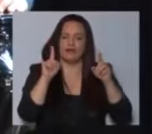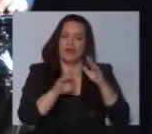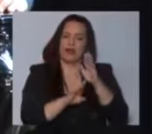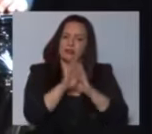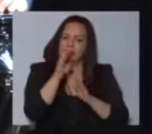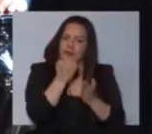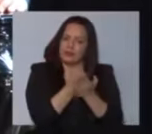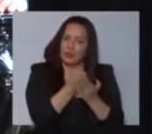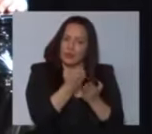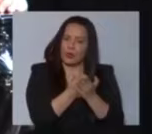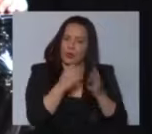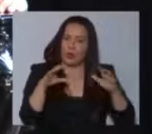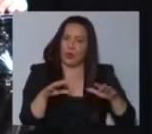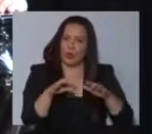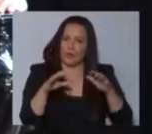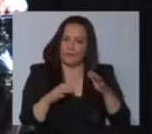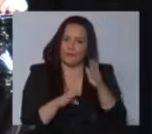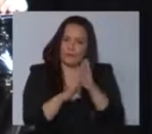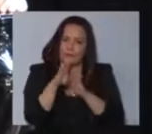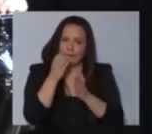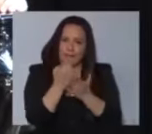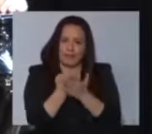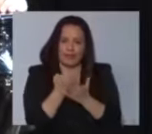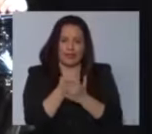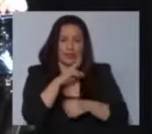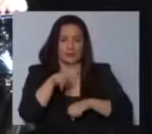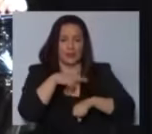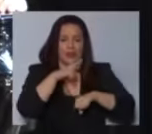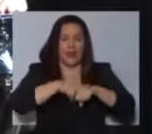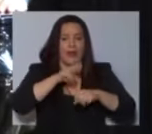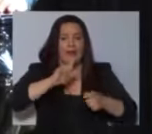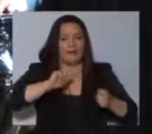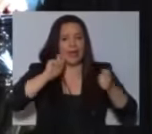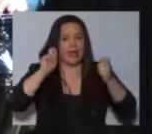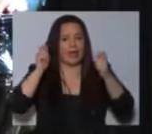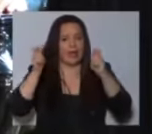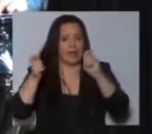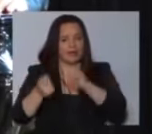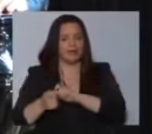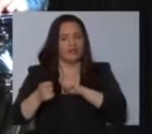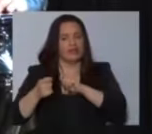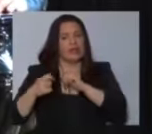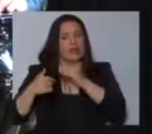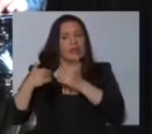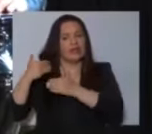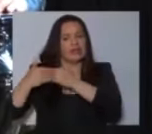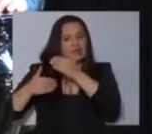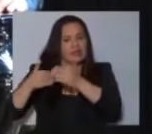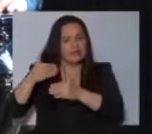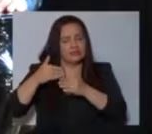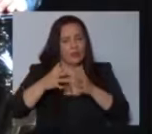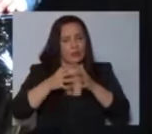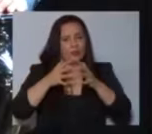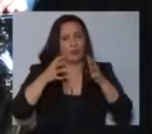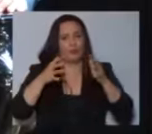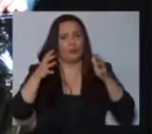de la economía nacional con el fin de cambiar la tendencia creciente del desempleo,